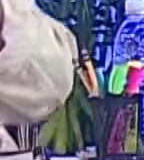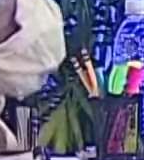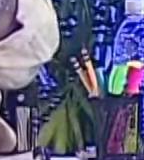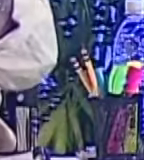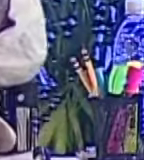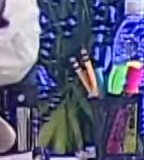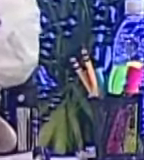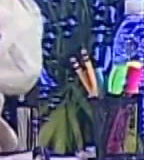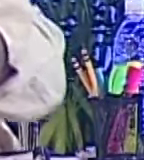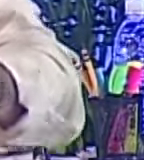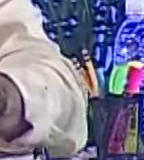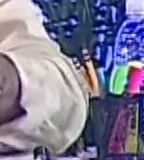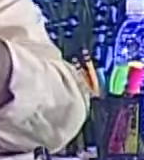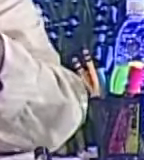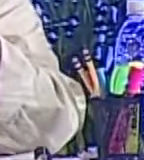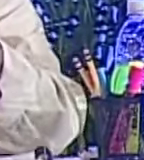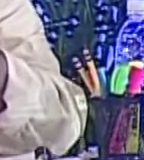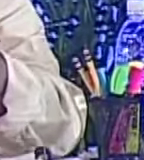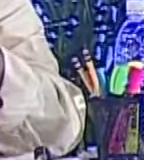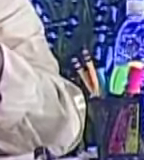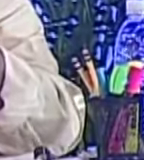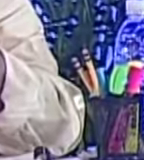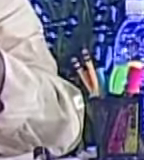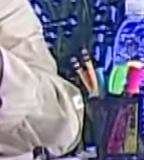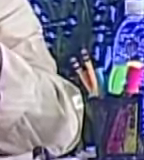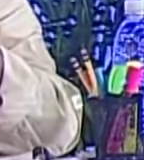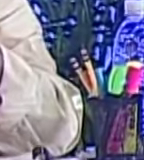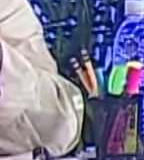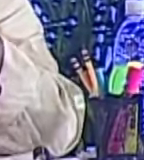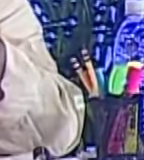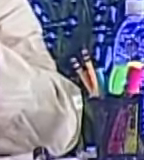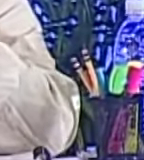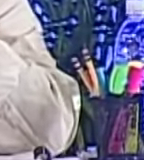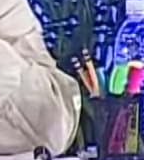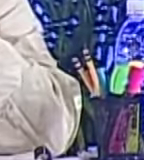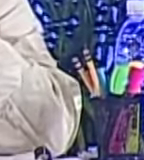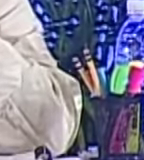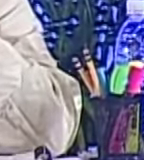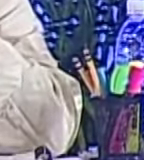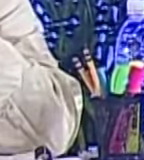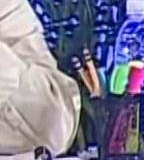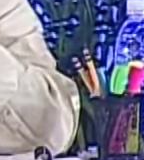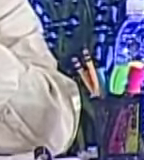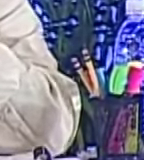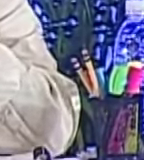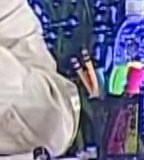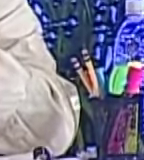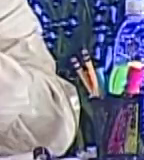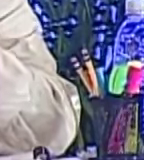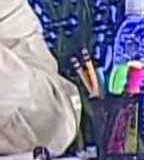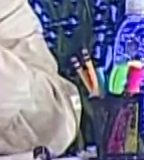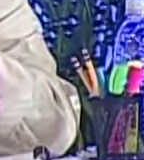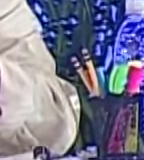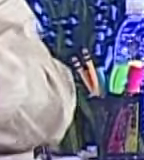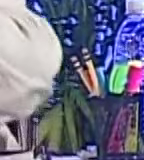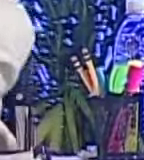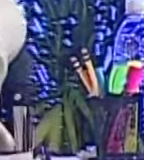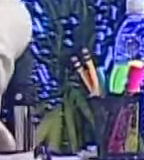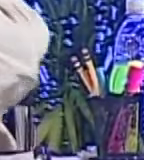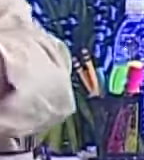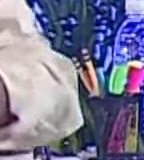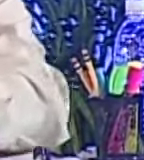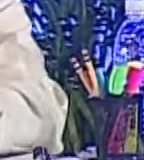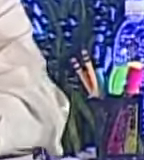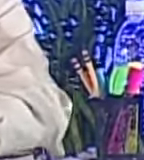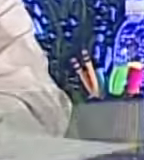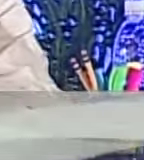Y yo anotaba palabras que ustedes dijeron. Hemos sentado las bases del socialismo productivo. Debemos avanzar hacia un proceso para